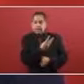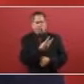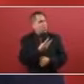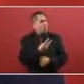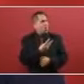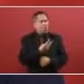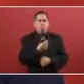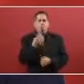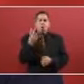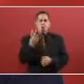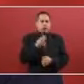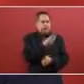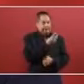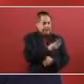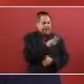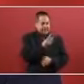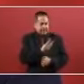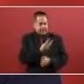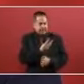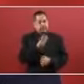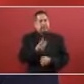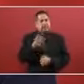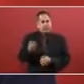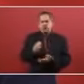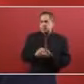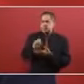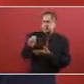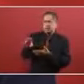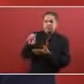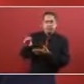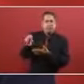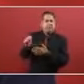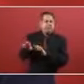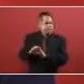4 ternas, para